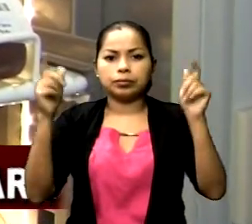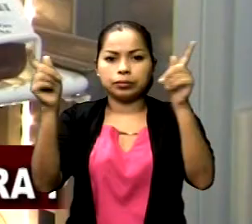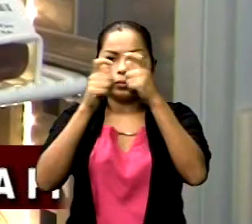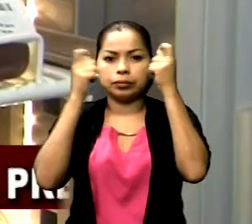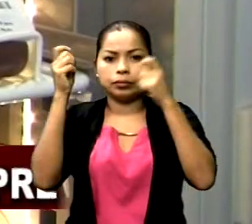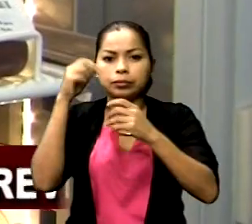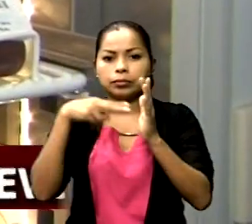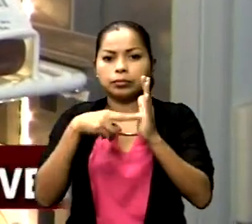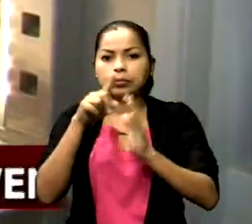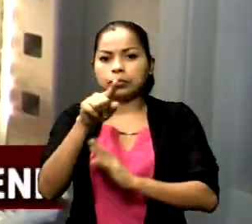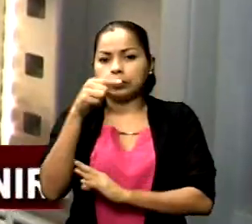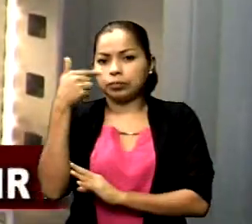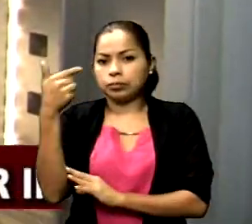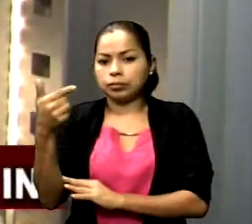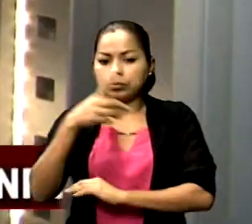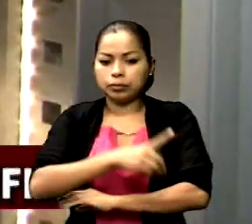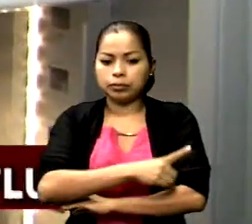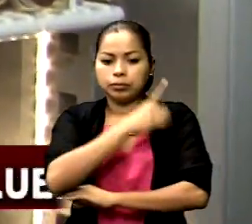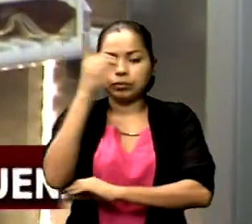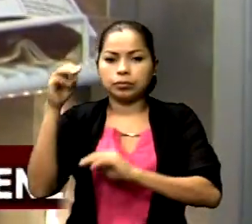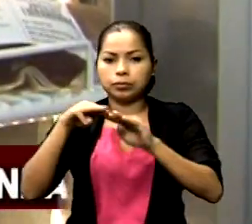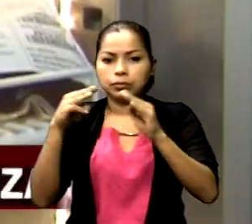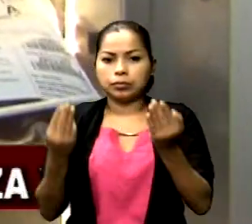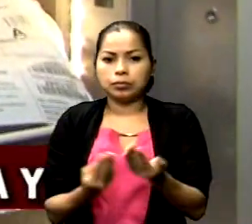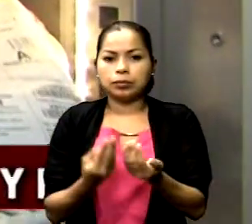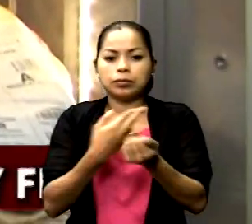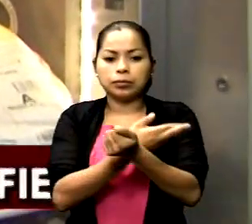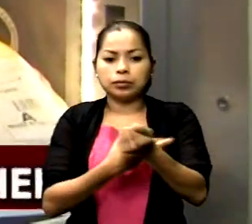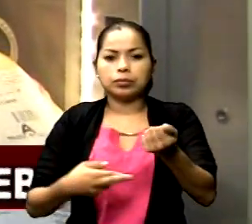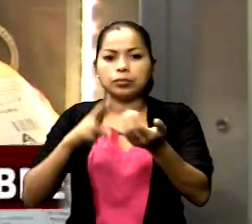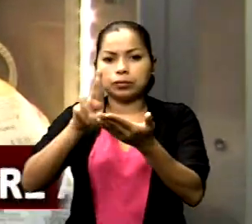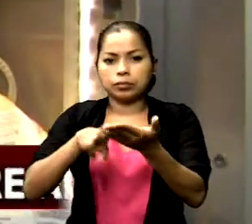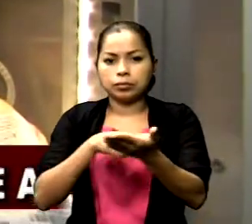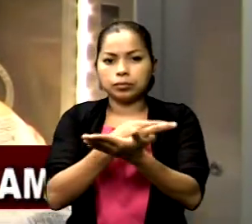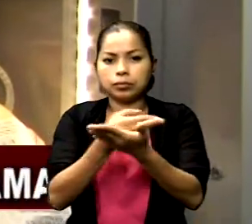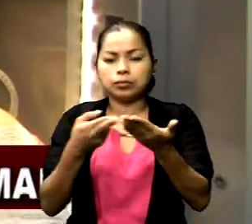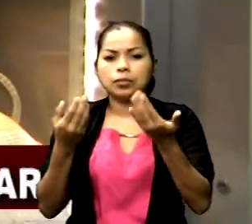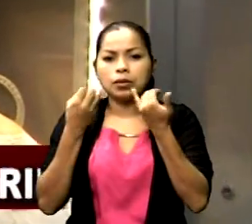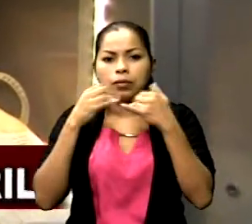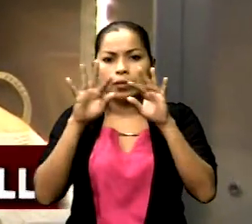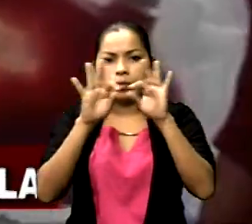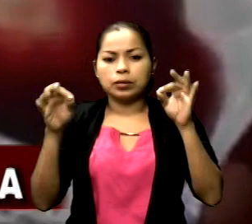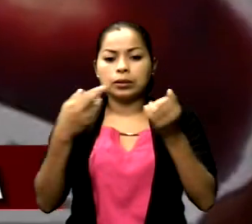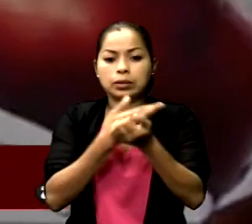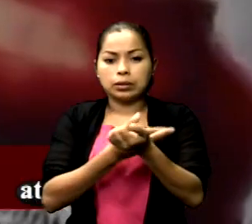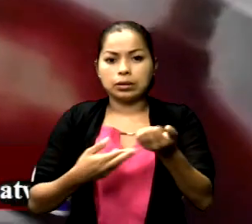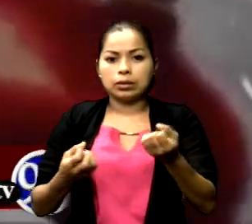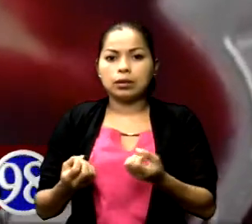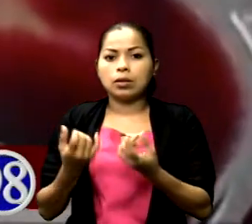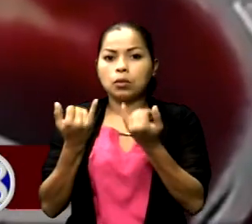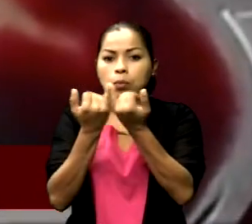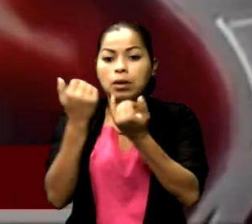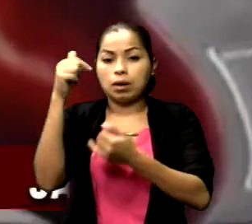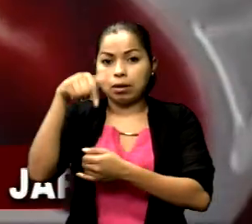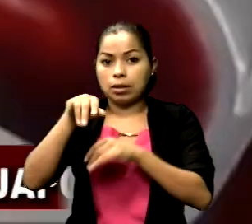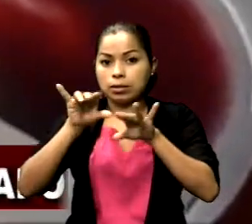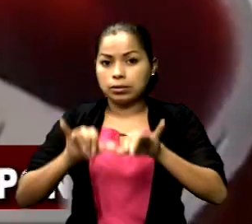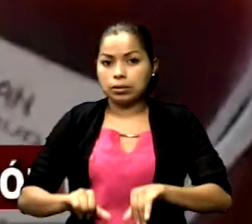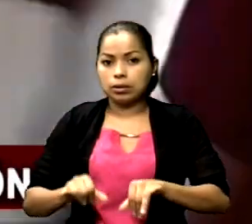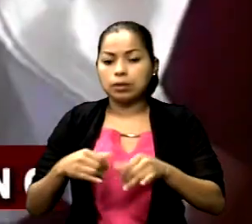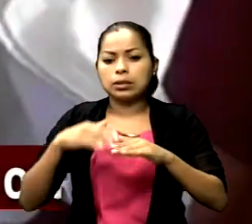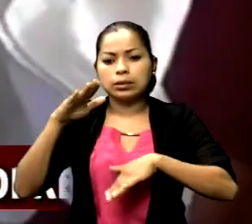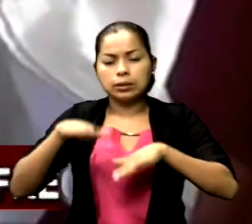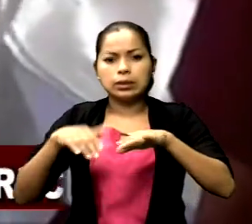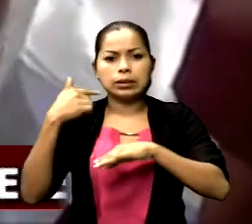este 2017 el Día Mundial del Donante de Sangre bajo la campaña Dona Sangre, Dona Ahora, Dona a